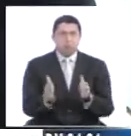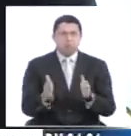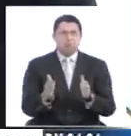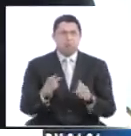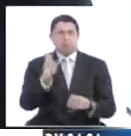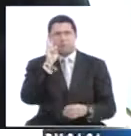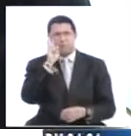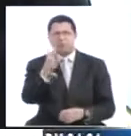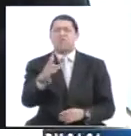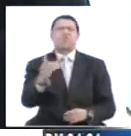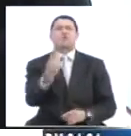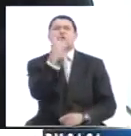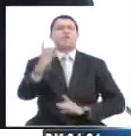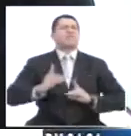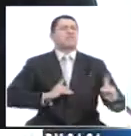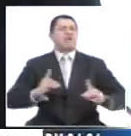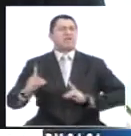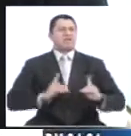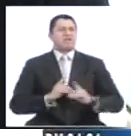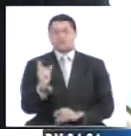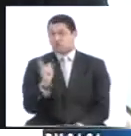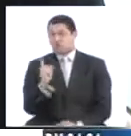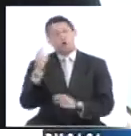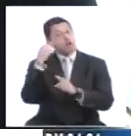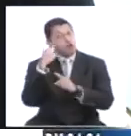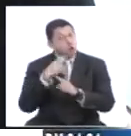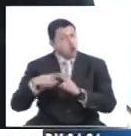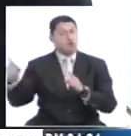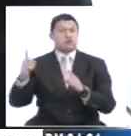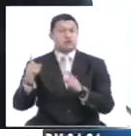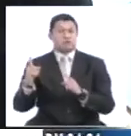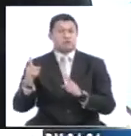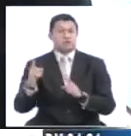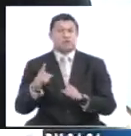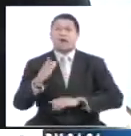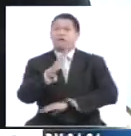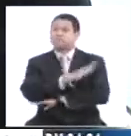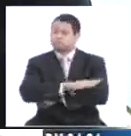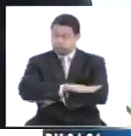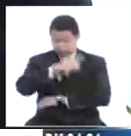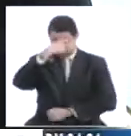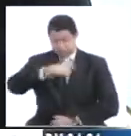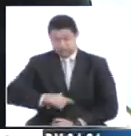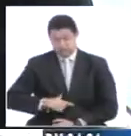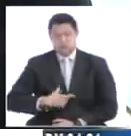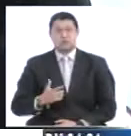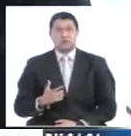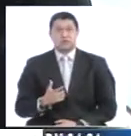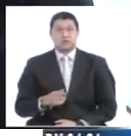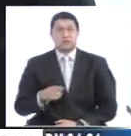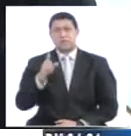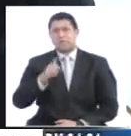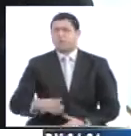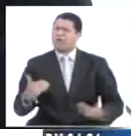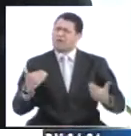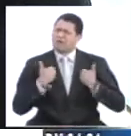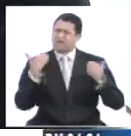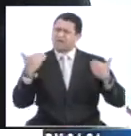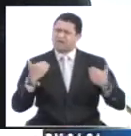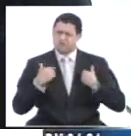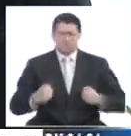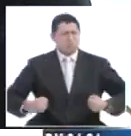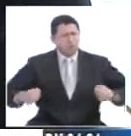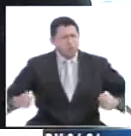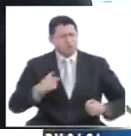visto más allá de una dieta el problema de peso tiene otra parte en la parte de conducta en la parte donde está el paciente que sufre por el problema de peso